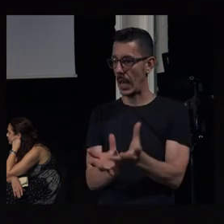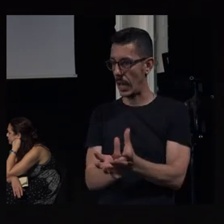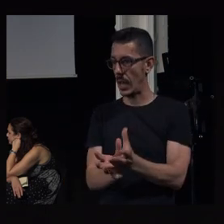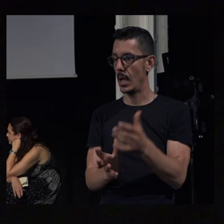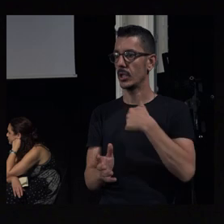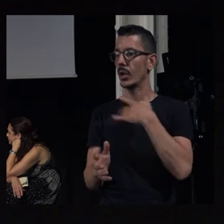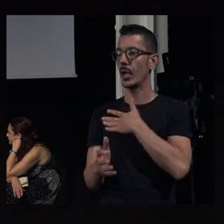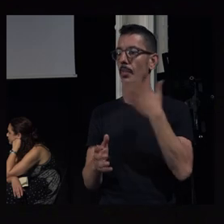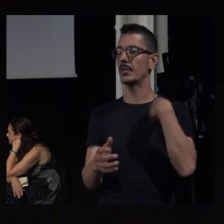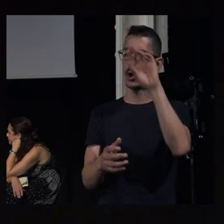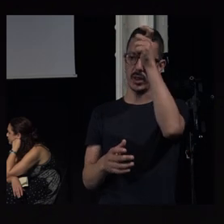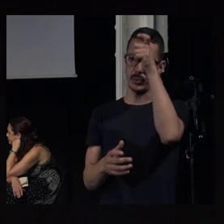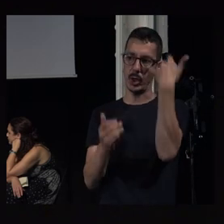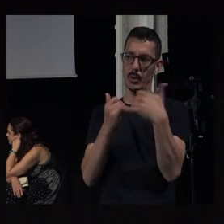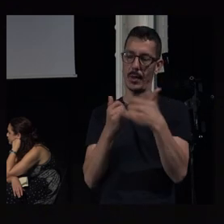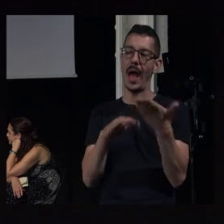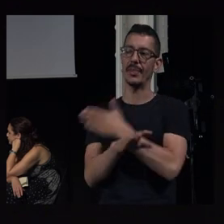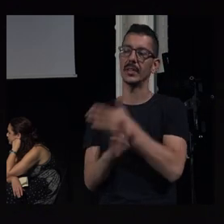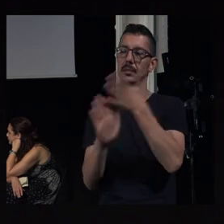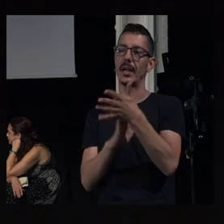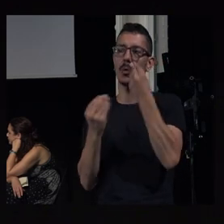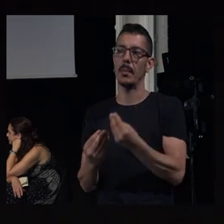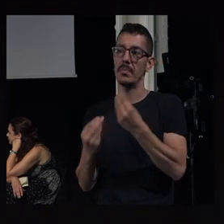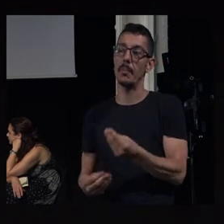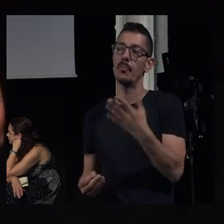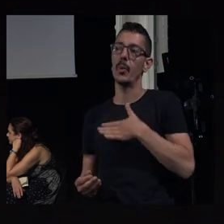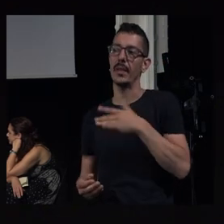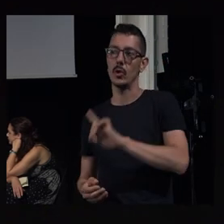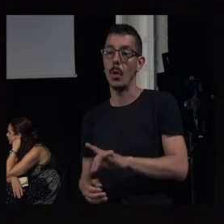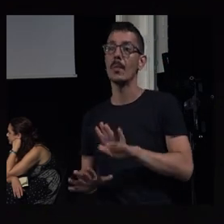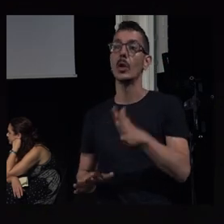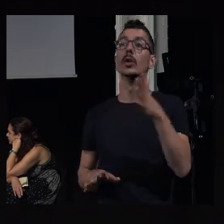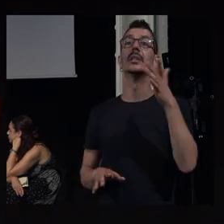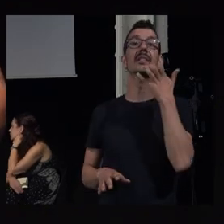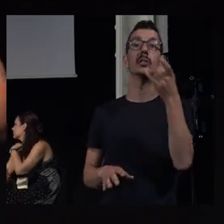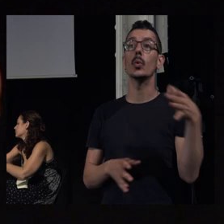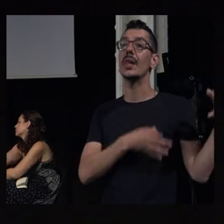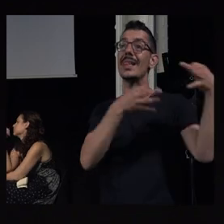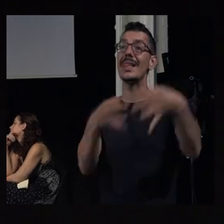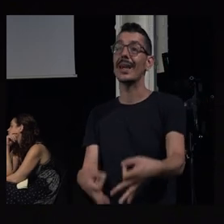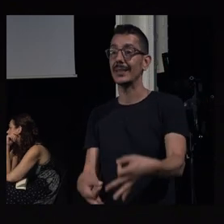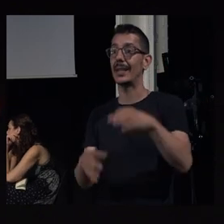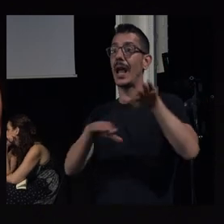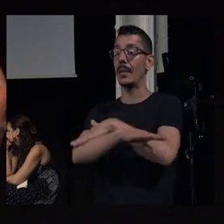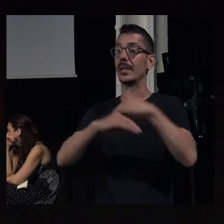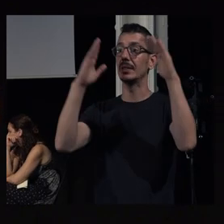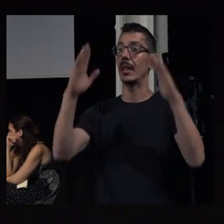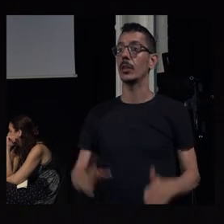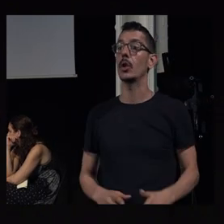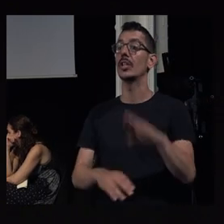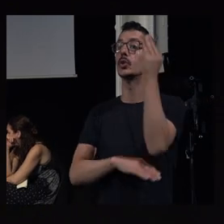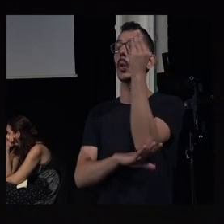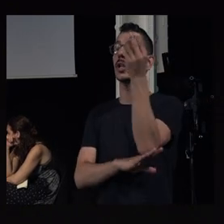pero igual no lo he explicado bien. Claro, ¿qué es lo que pasa? Cuando tú llegas a la administración, el sujeto central, señoras y